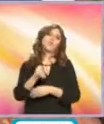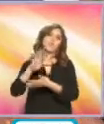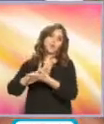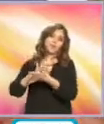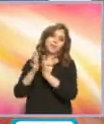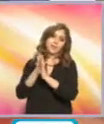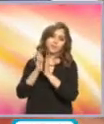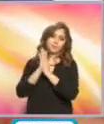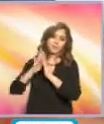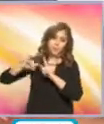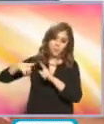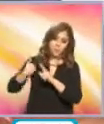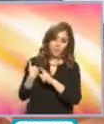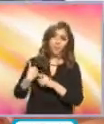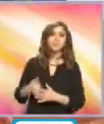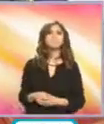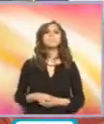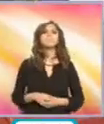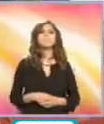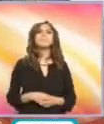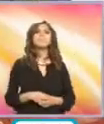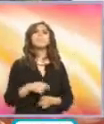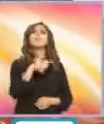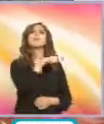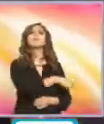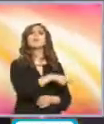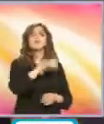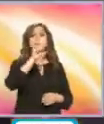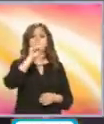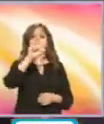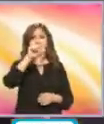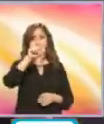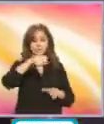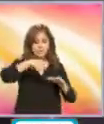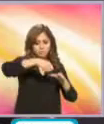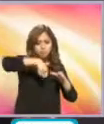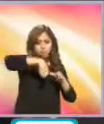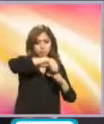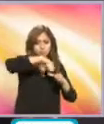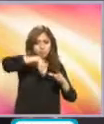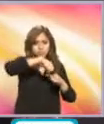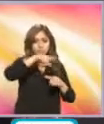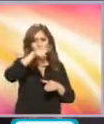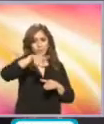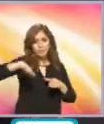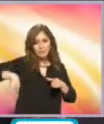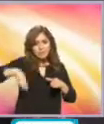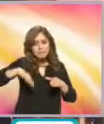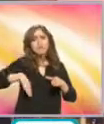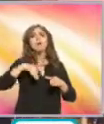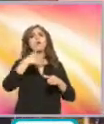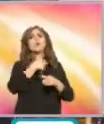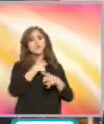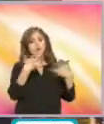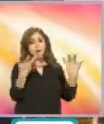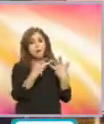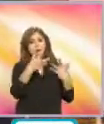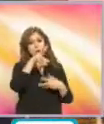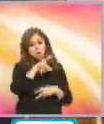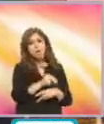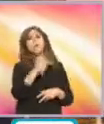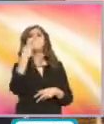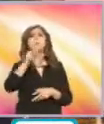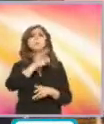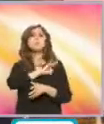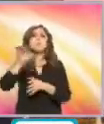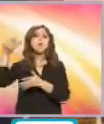¿no? Les guardo. Oye, y esto de la salsa que decías, bueno, si no queremos hacer la salsa, la podemos comprar en supermercados, pero también en el mercado o en las